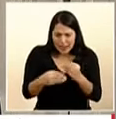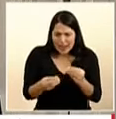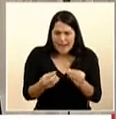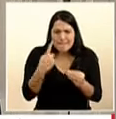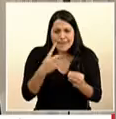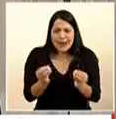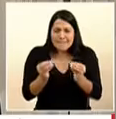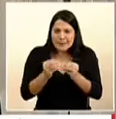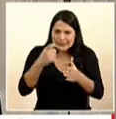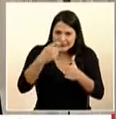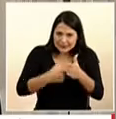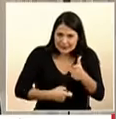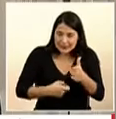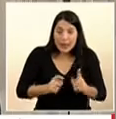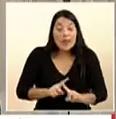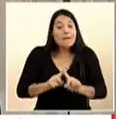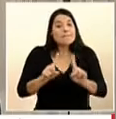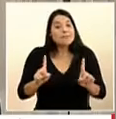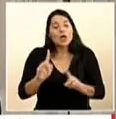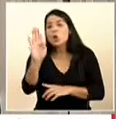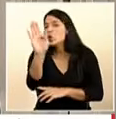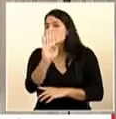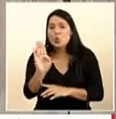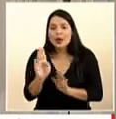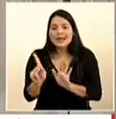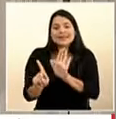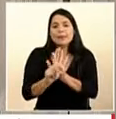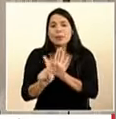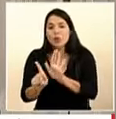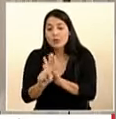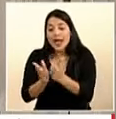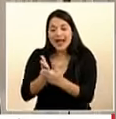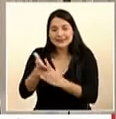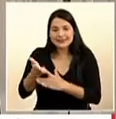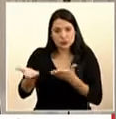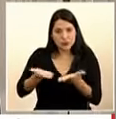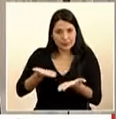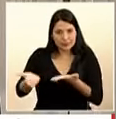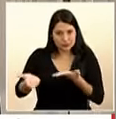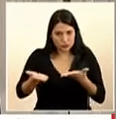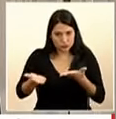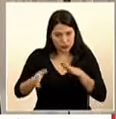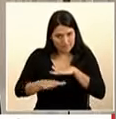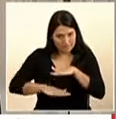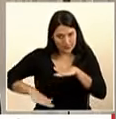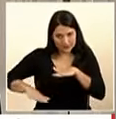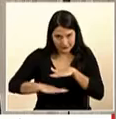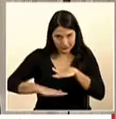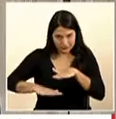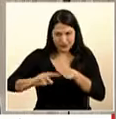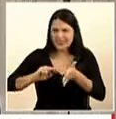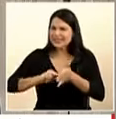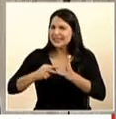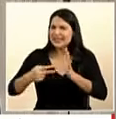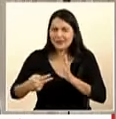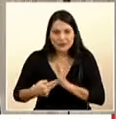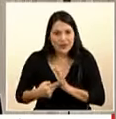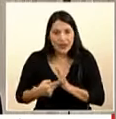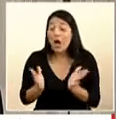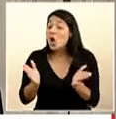restringe el acceso a servicios básicos es decir no se van a tomar medidas que restrinjan el